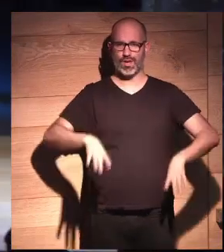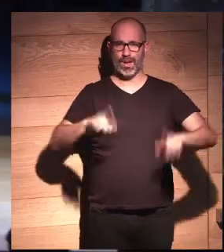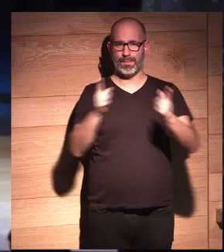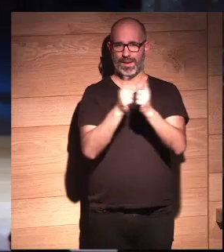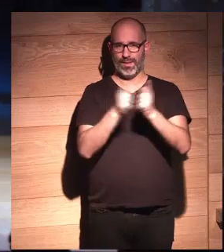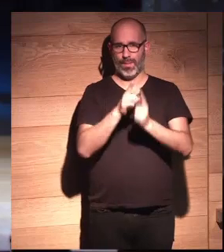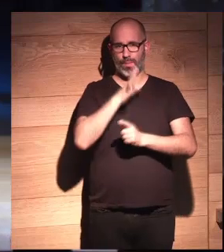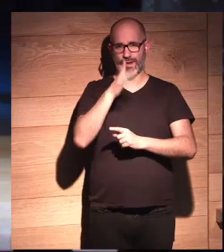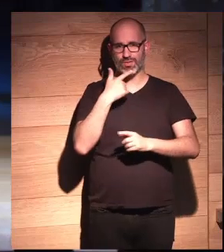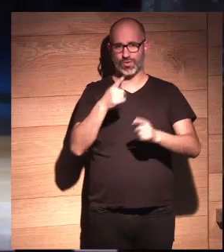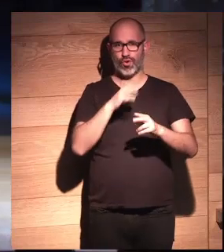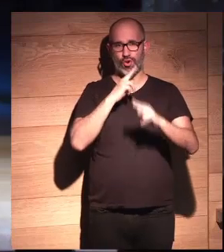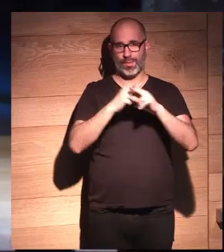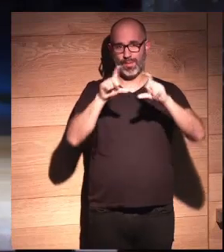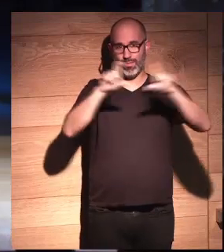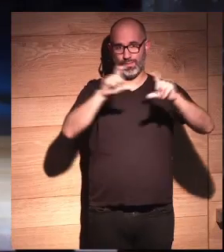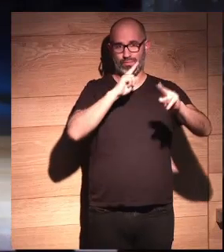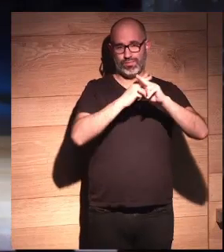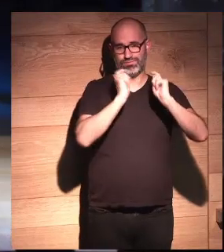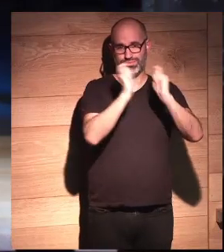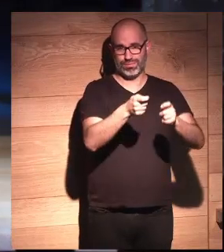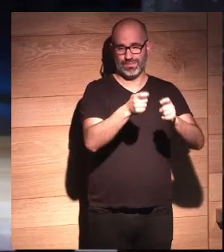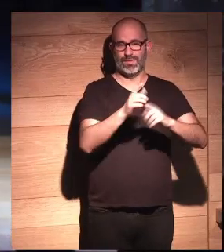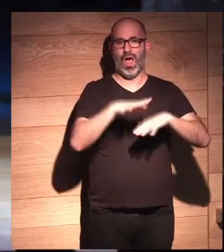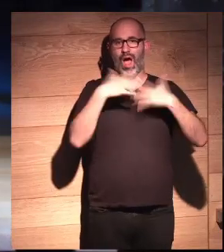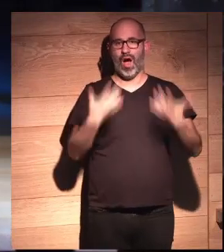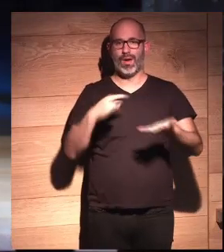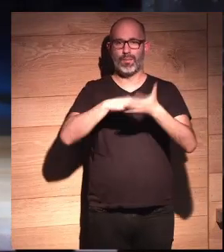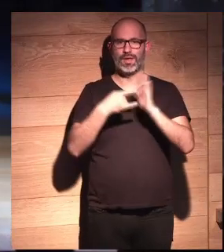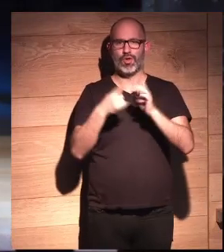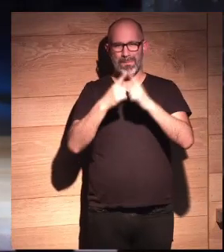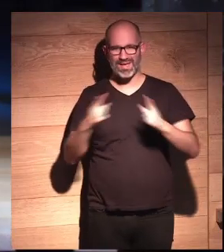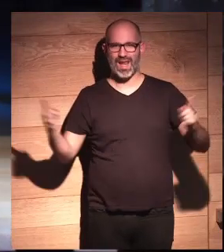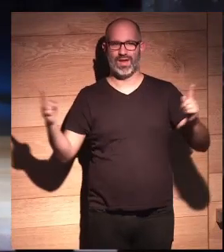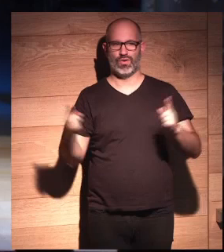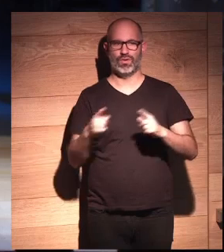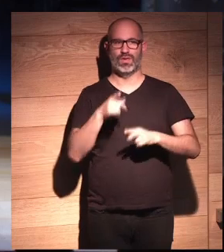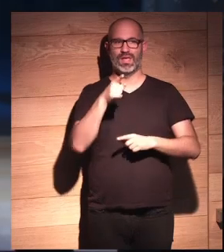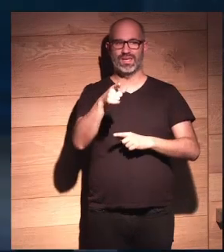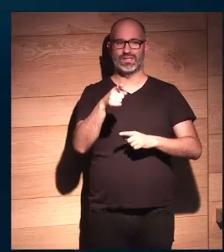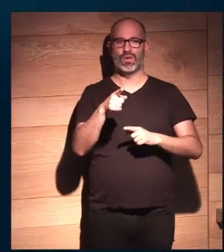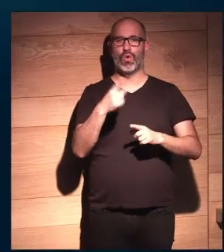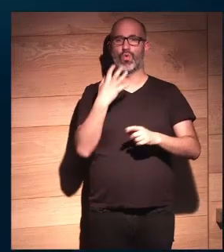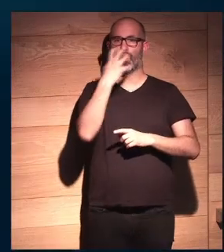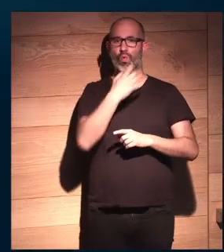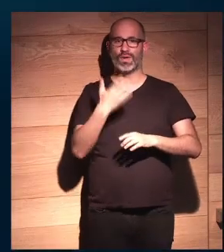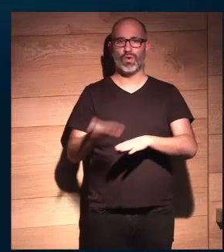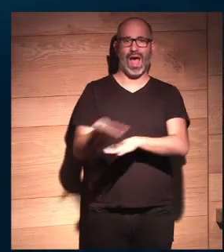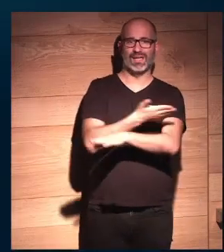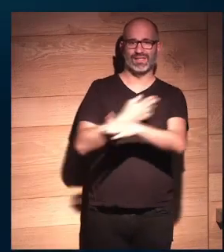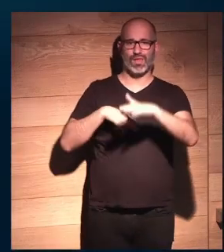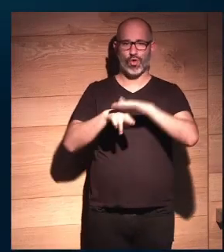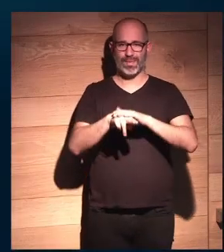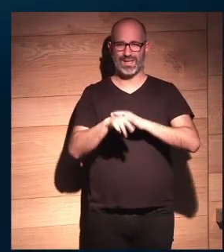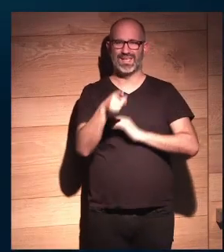nuestra productora, pero ahora entre manos tenemos un proyecto un poco más largo. Es el proyecto de largometraje Un cuento antes de dormir.